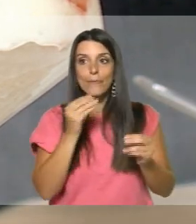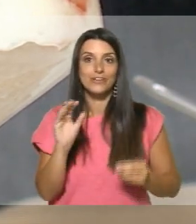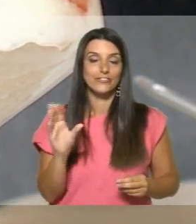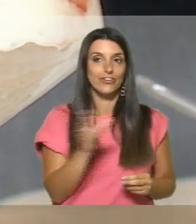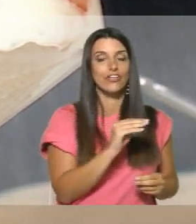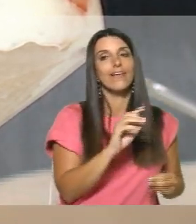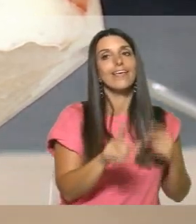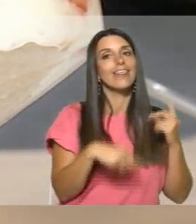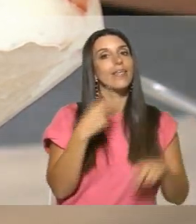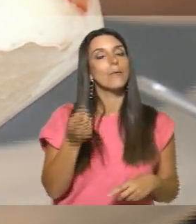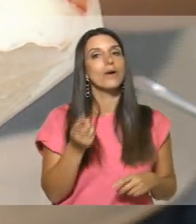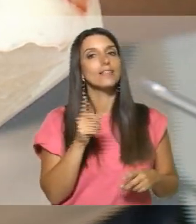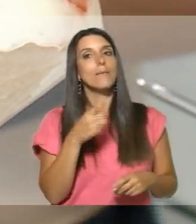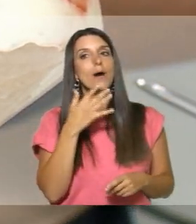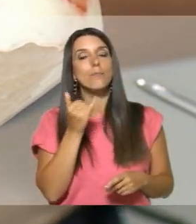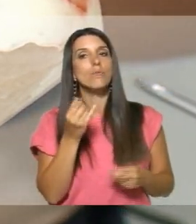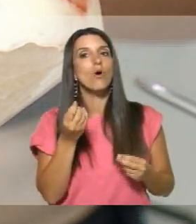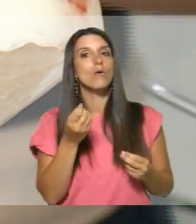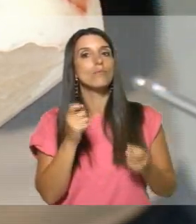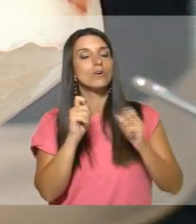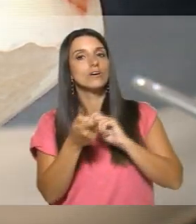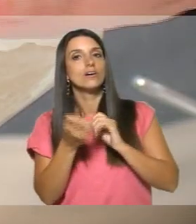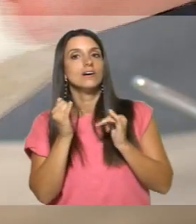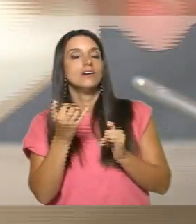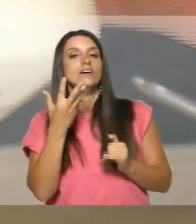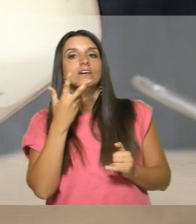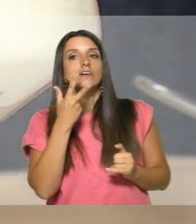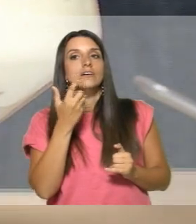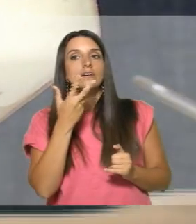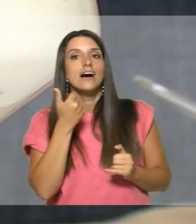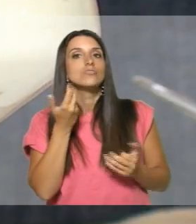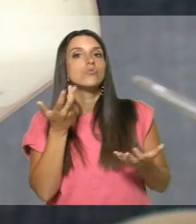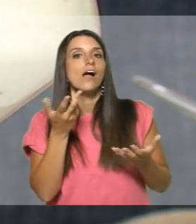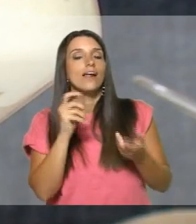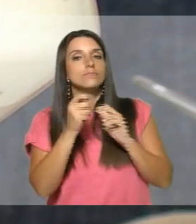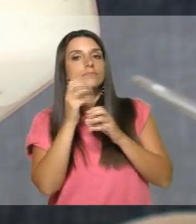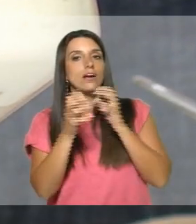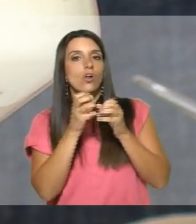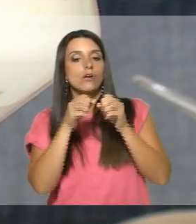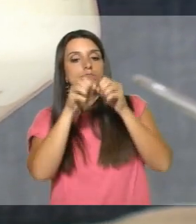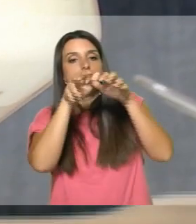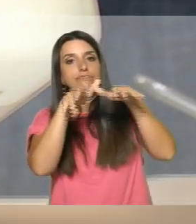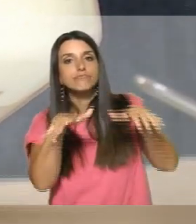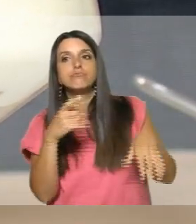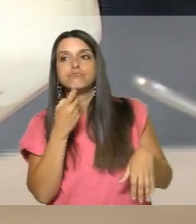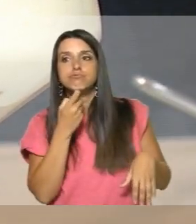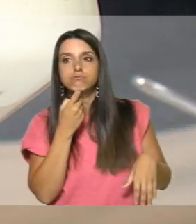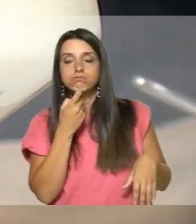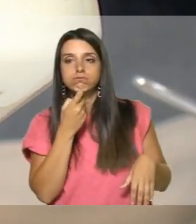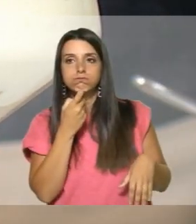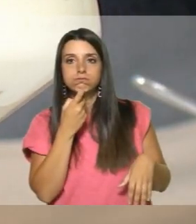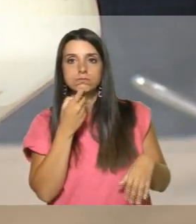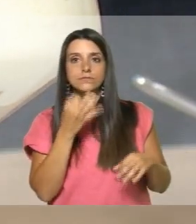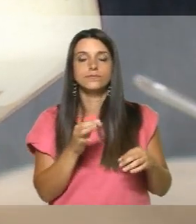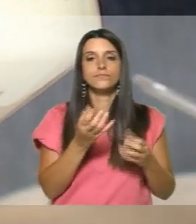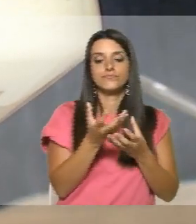después se va tiñendo. Claro, por el azúcar por que el tienen azúcar las frutillas. Ahí va. Sí, se te va armando como una